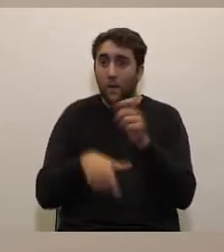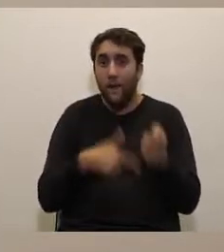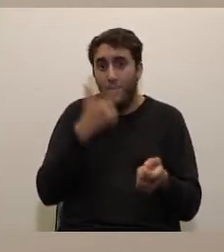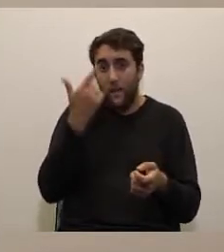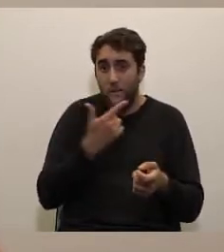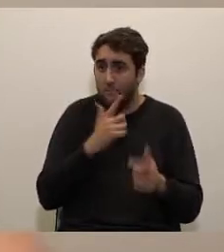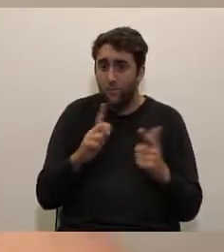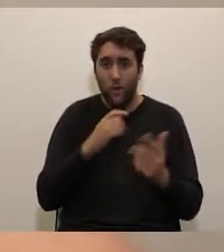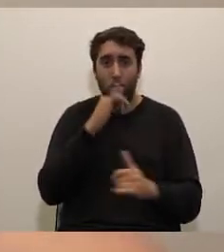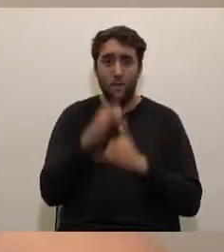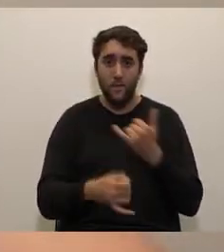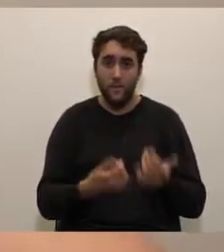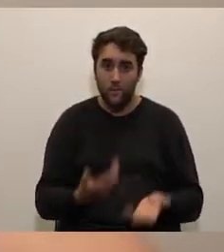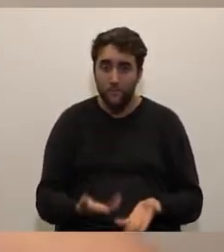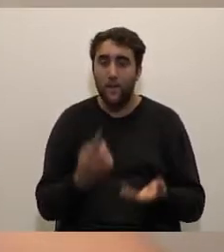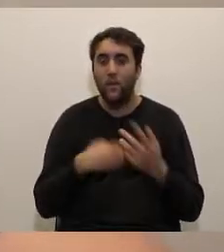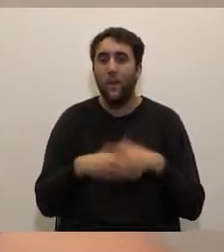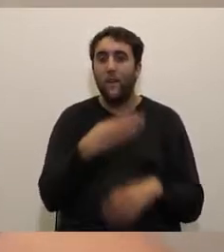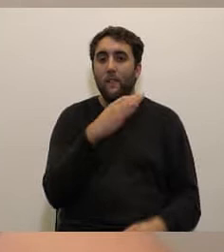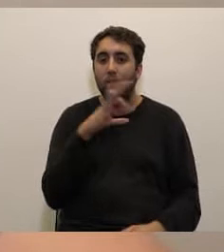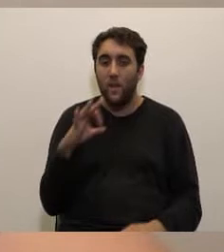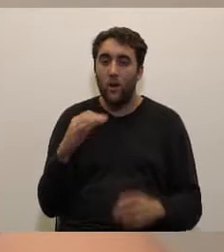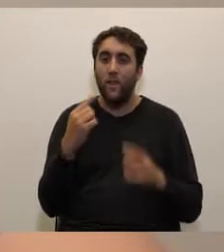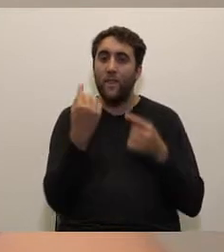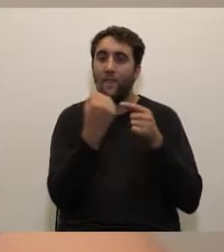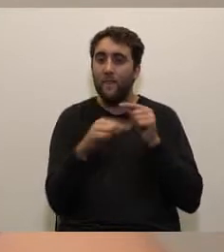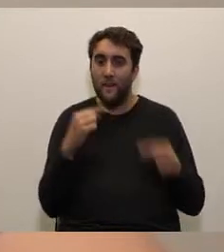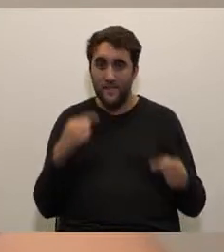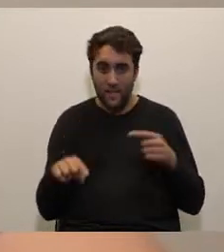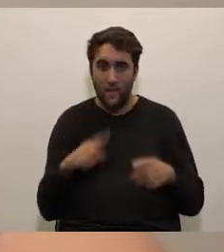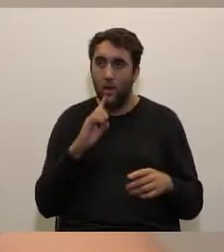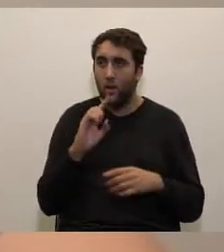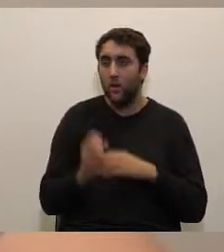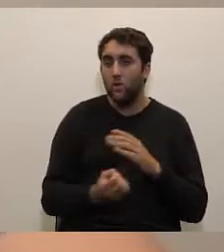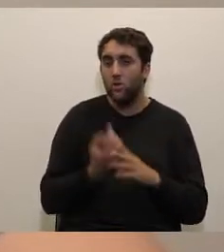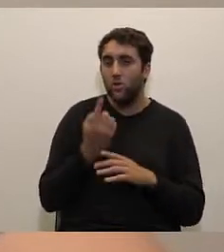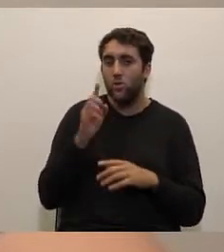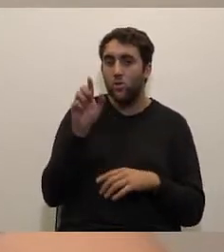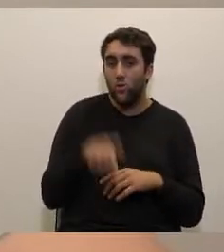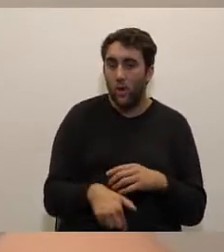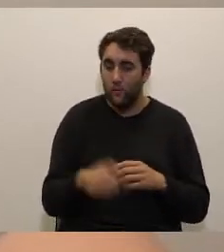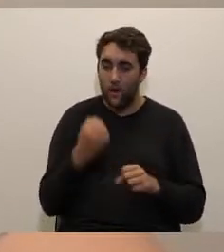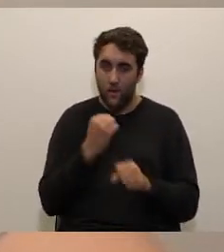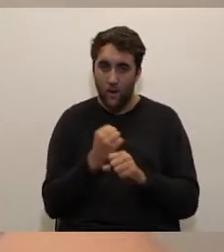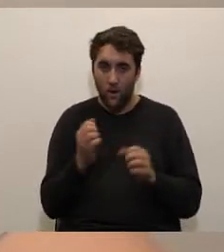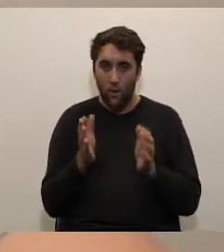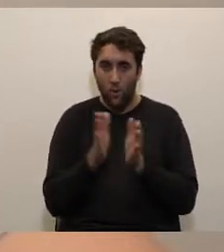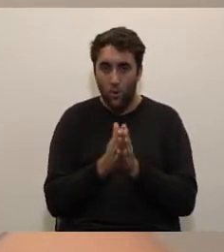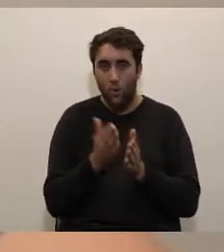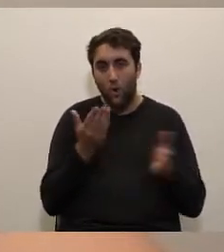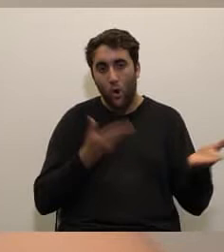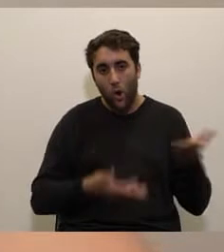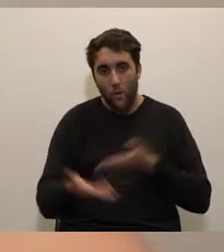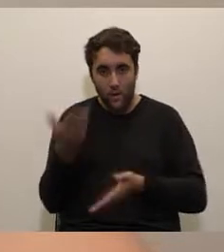Entonces, Biodiversidad surge para, de una manera colaborativa, buscar generar